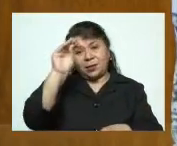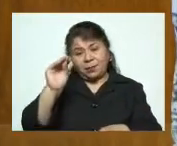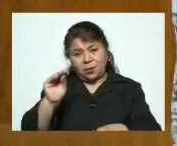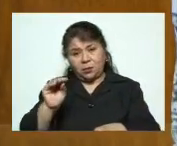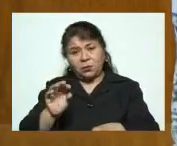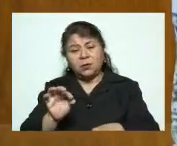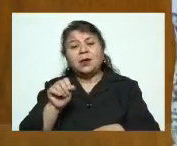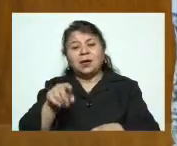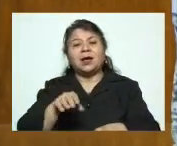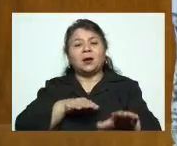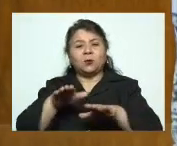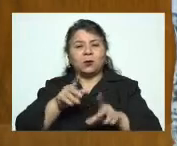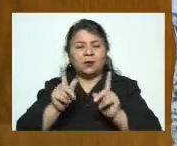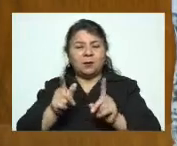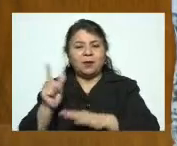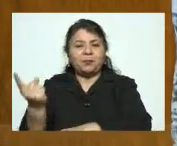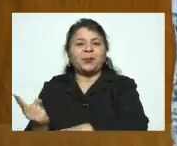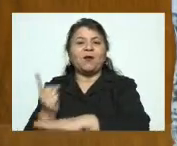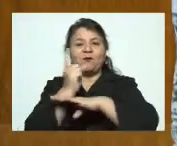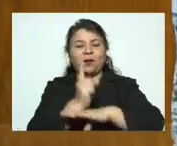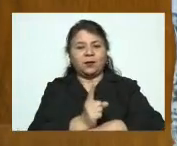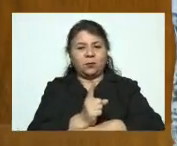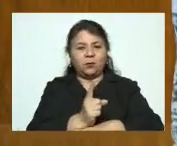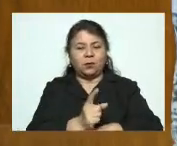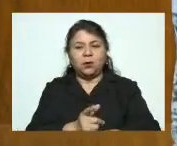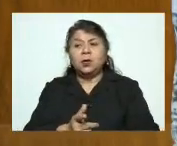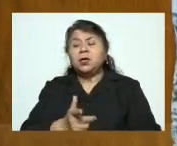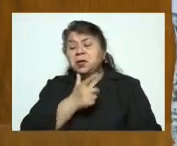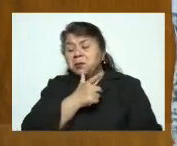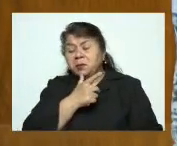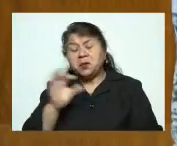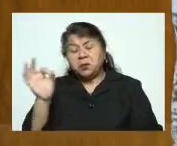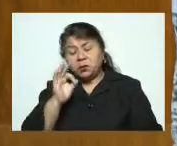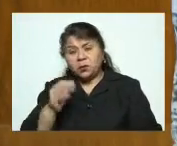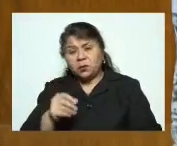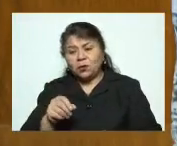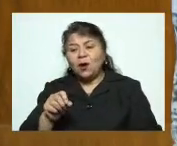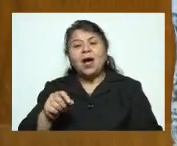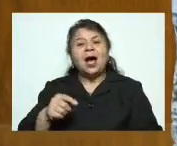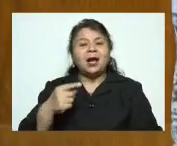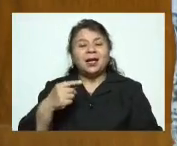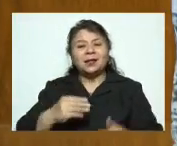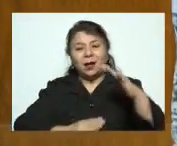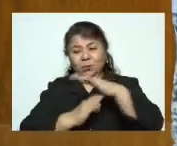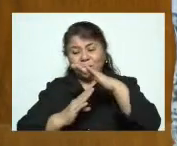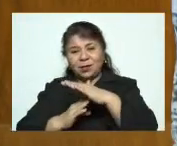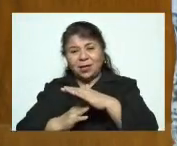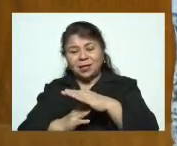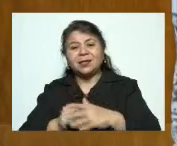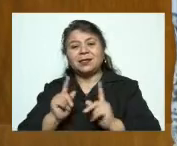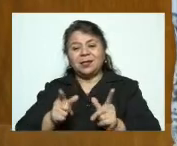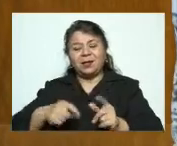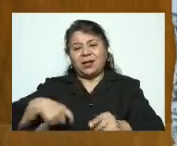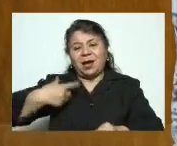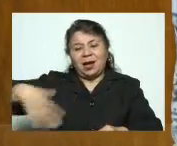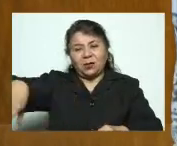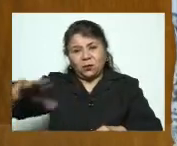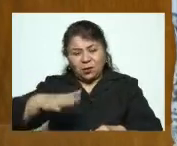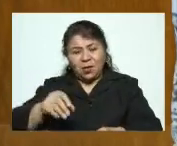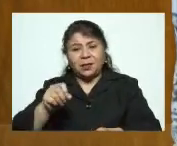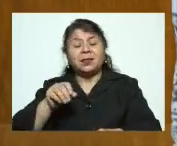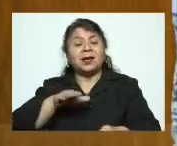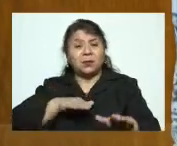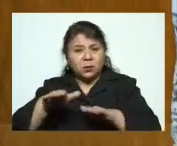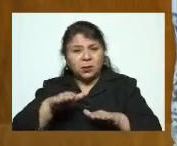Creo oportuno también agradecer a las autoridades departamentales y también a la sociedad del departamento por los